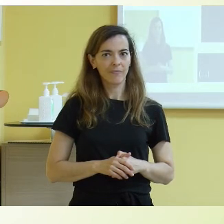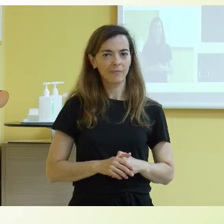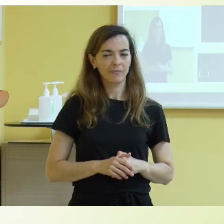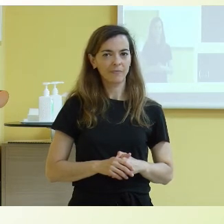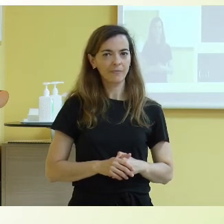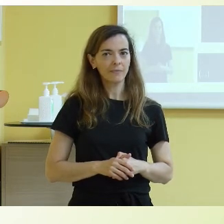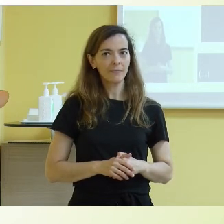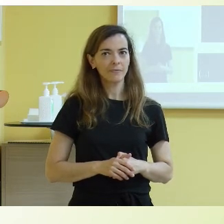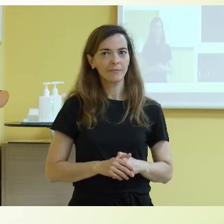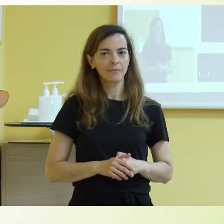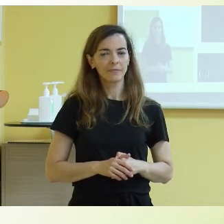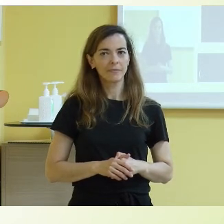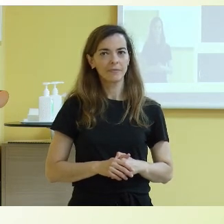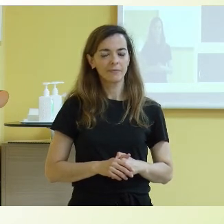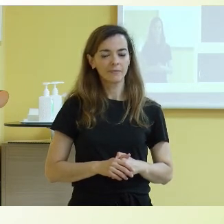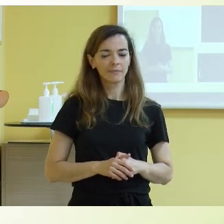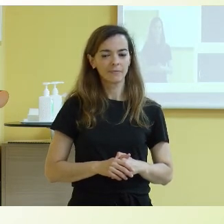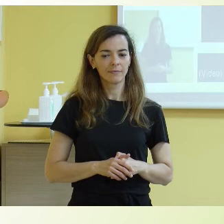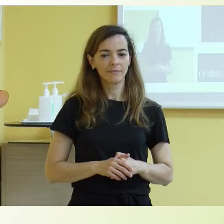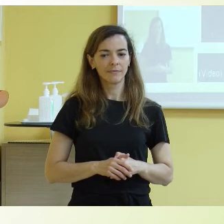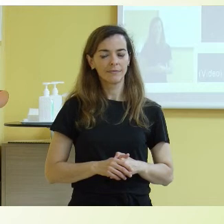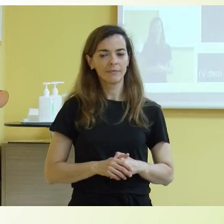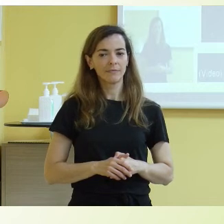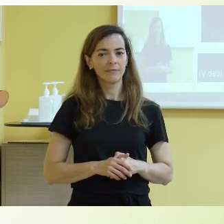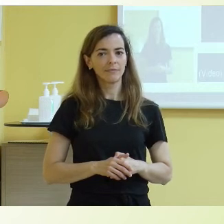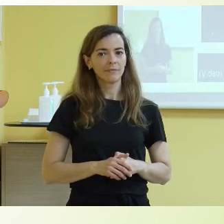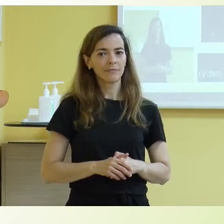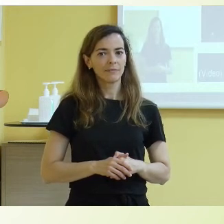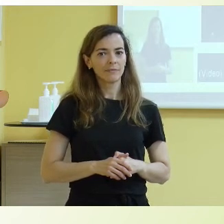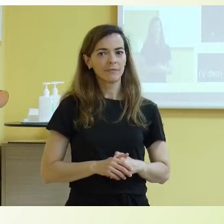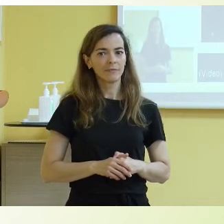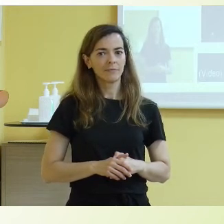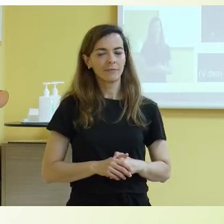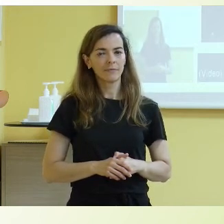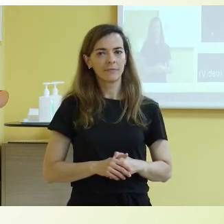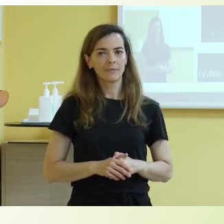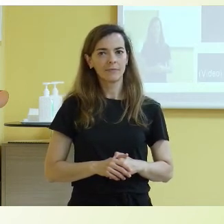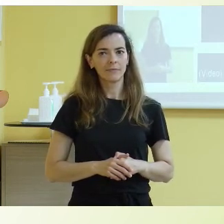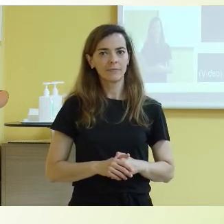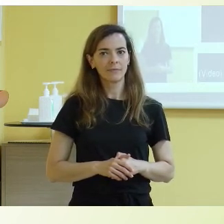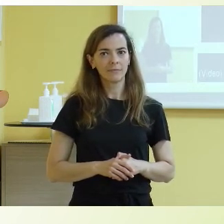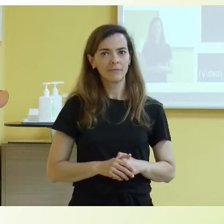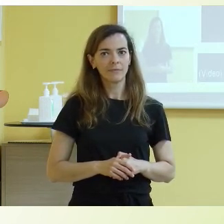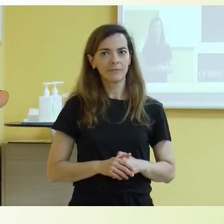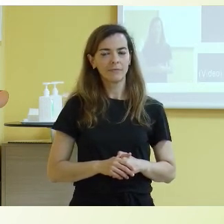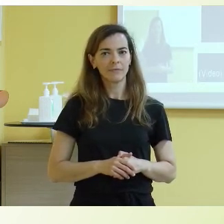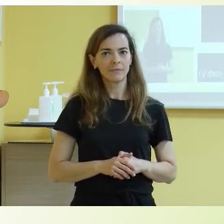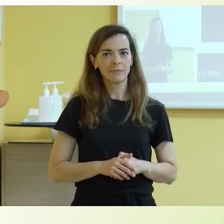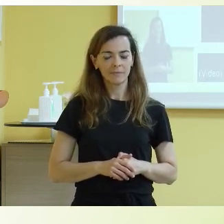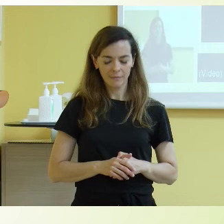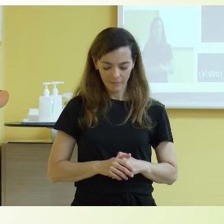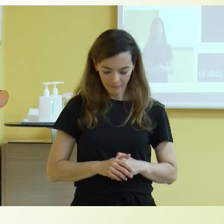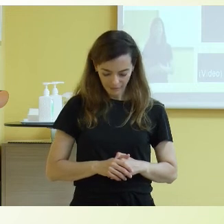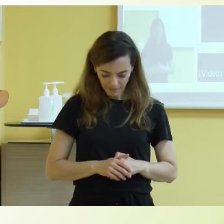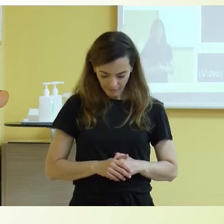de los pacientes. A nivel nacional, los gobiernos podrían negociar con las farmacéuticas mejores precios para comprar medicamentos caros indicados